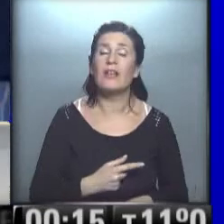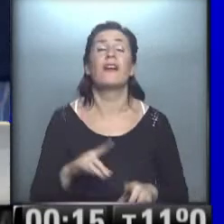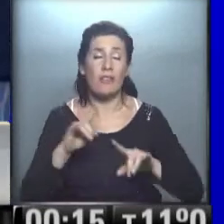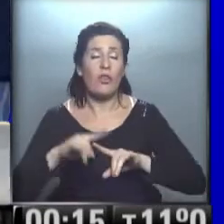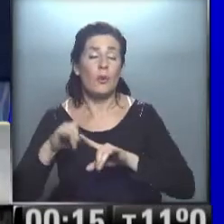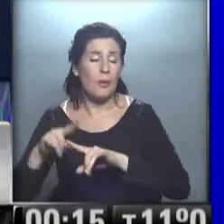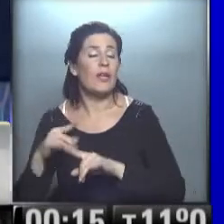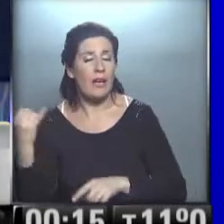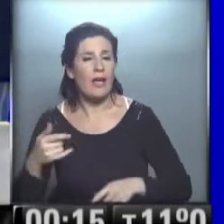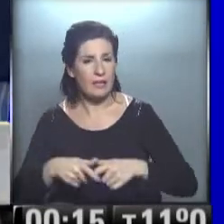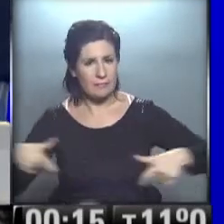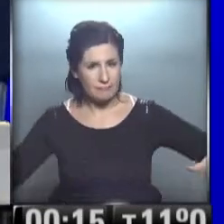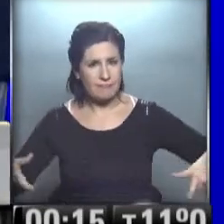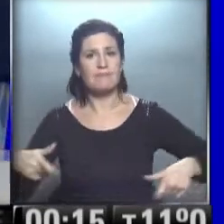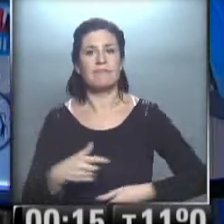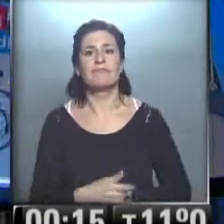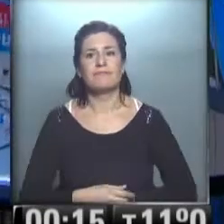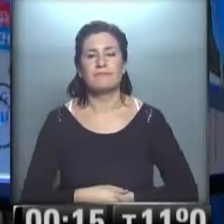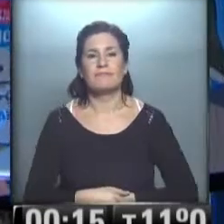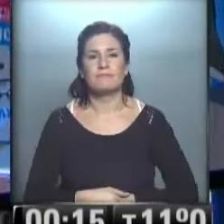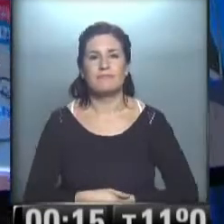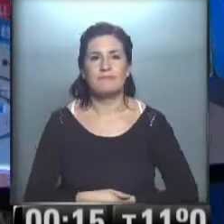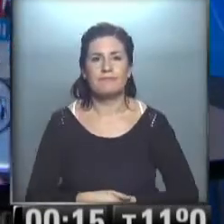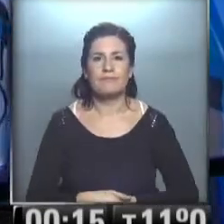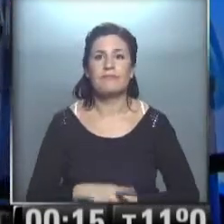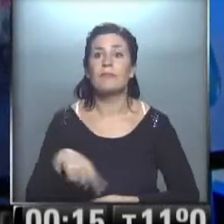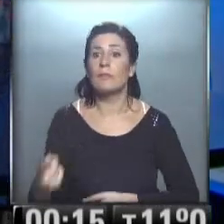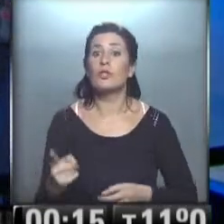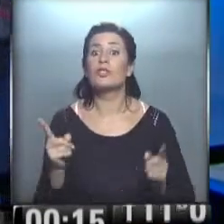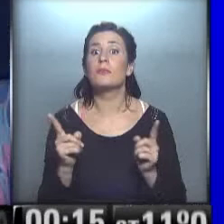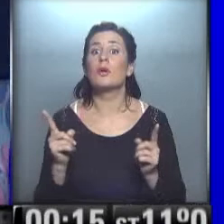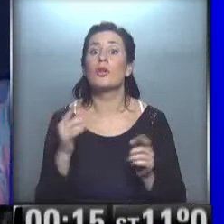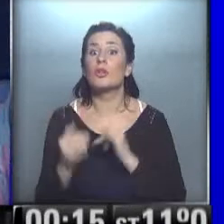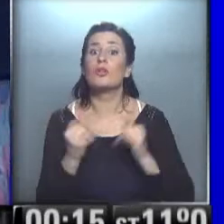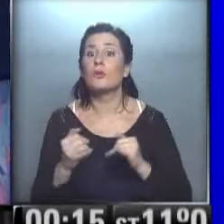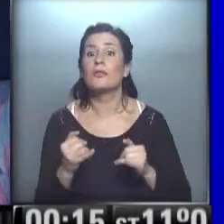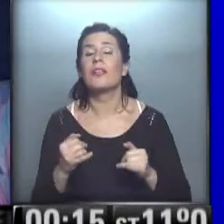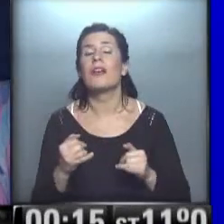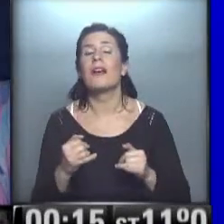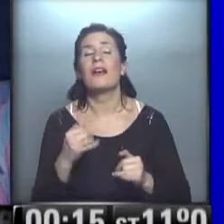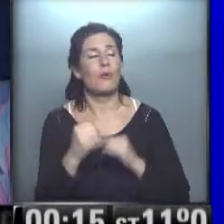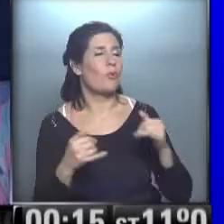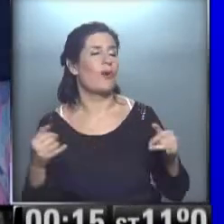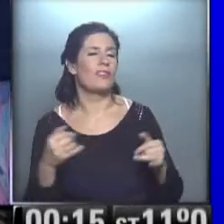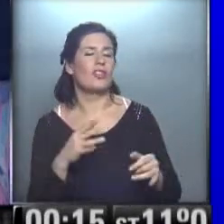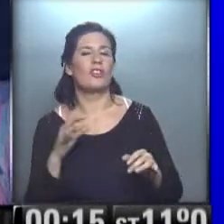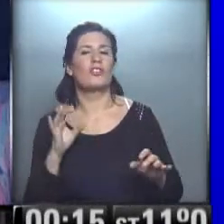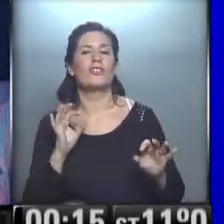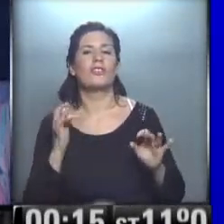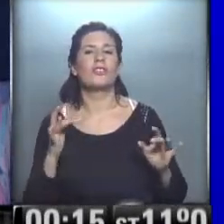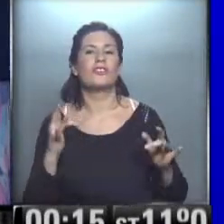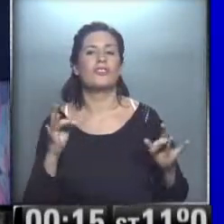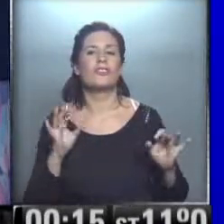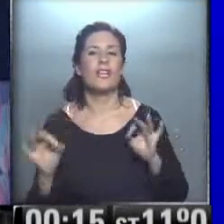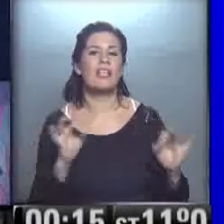rocambole un tal rocambole punto com.ar así estaremos y en el próximo volumen vamos a hablar de señorita carolina deberá presentar una cantante muy linda de acá de